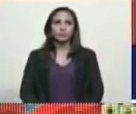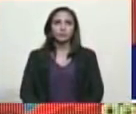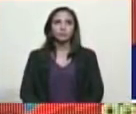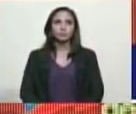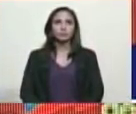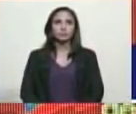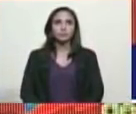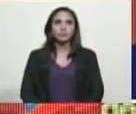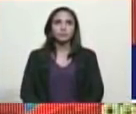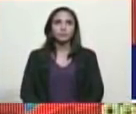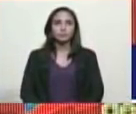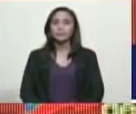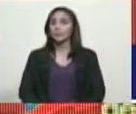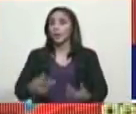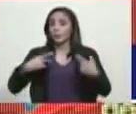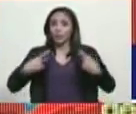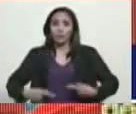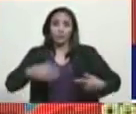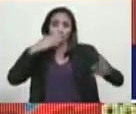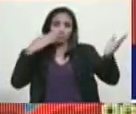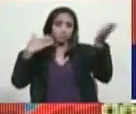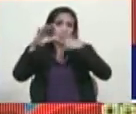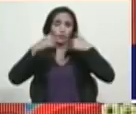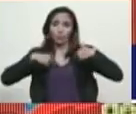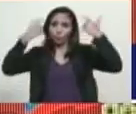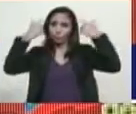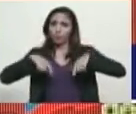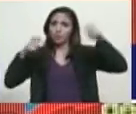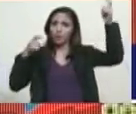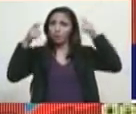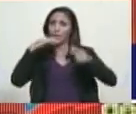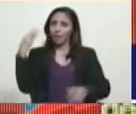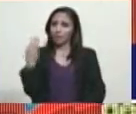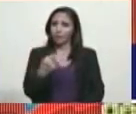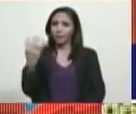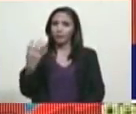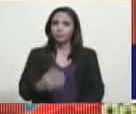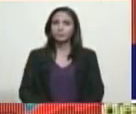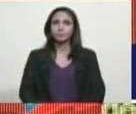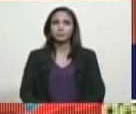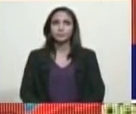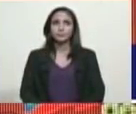Por esta vida y por 10 vidas más que me toque vivir, seré chavista.